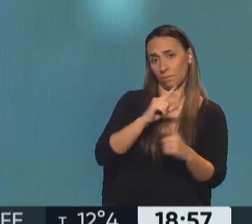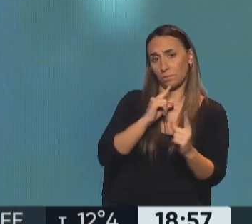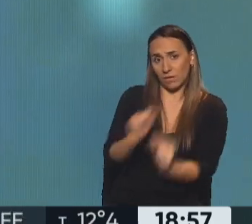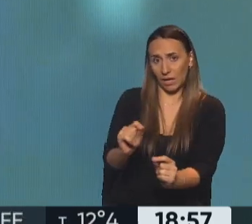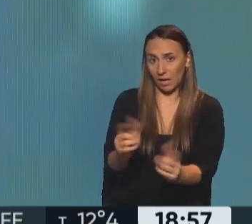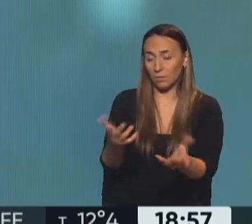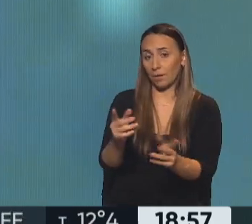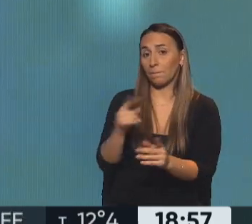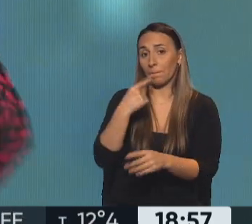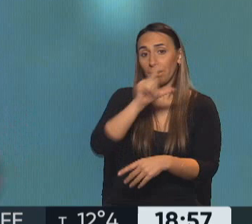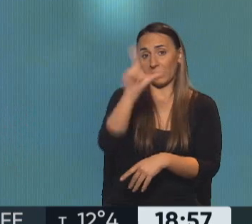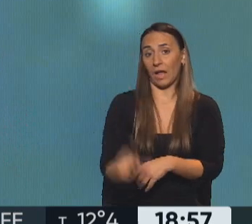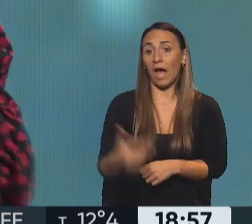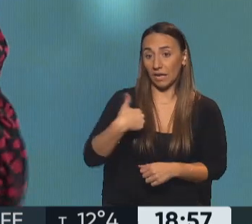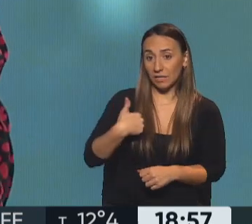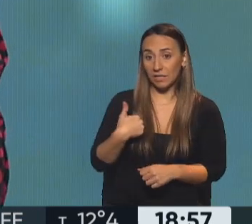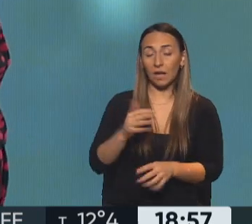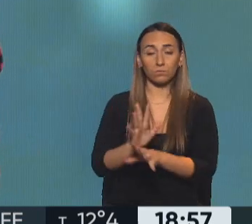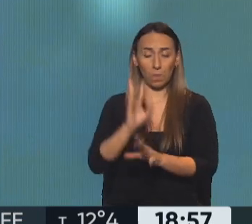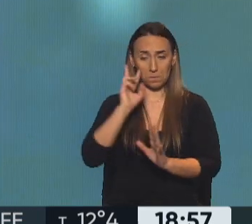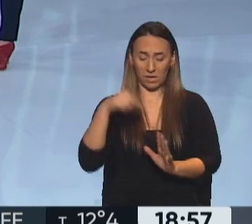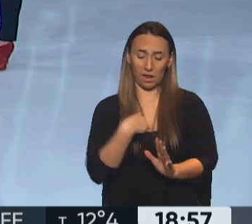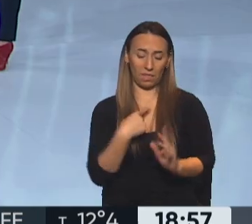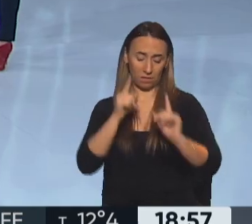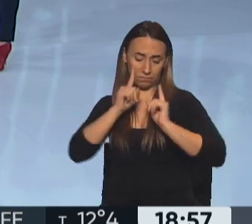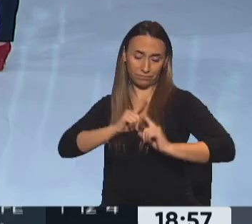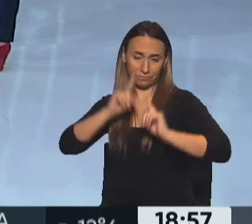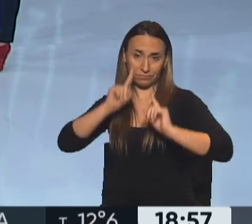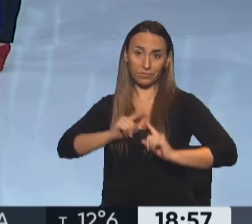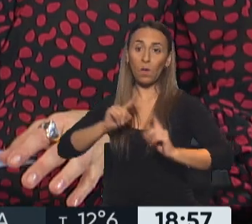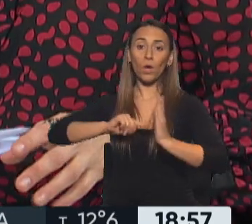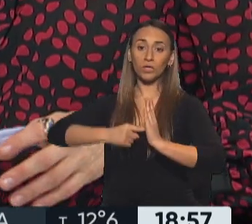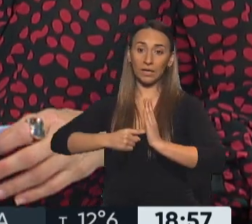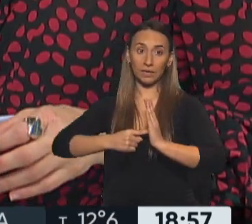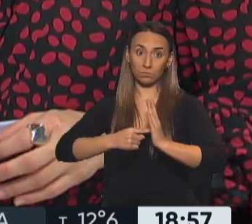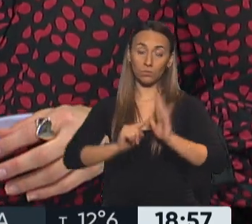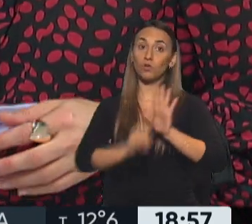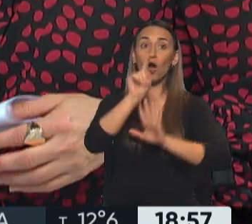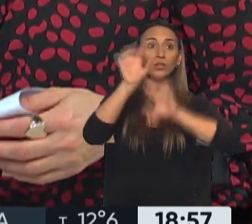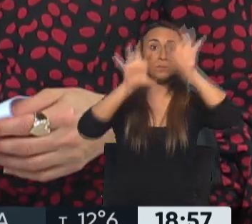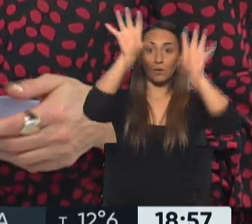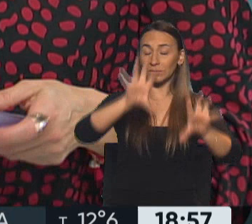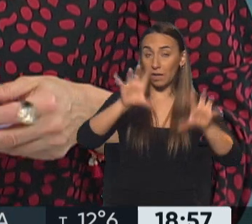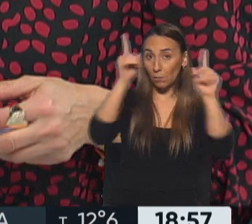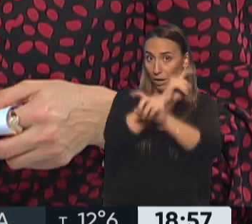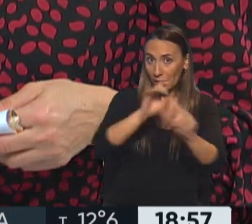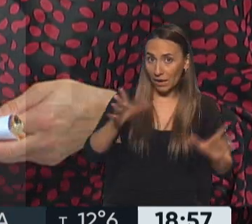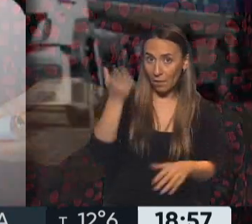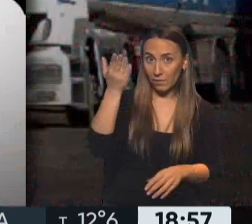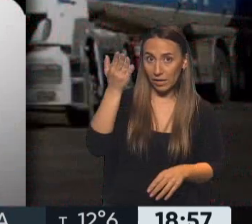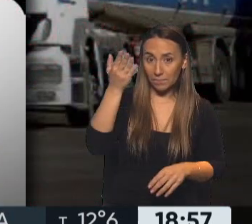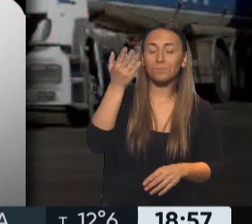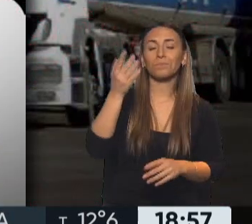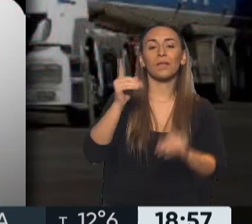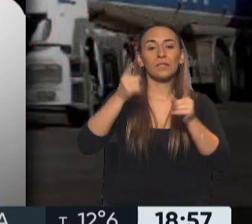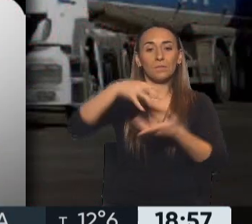esta mirada centralista que hace que sean hoy las provincias del norte la que están teniendo, totalmente, este problema más severo. Hay un comunicado de YPF al respecto. Hay un comunicado de YPF también que va en